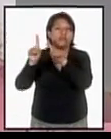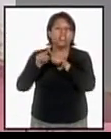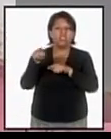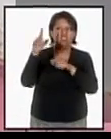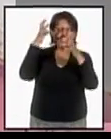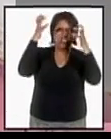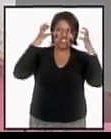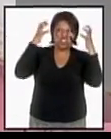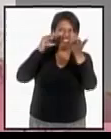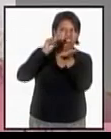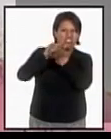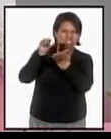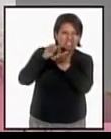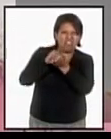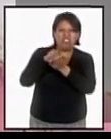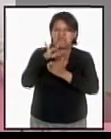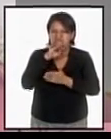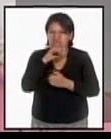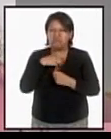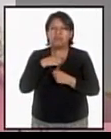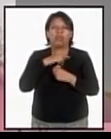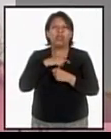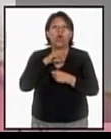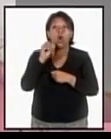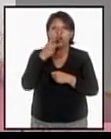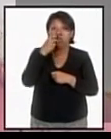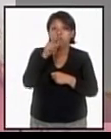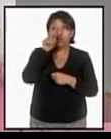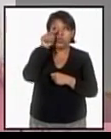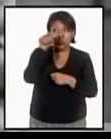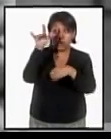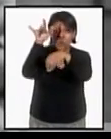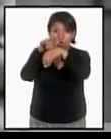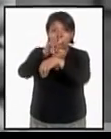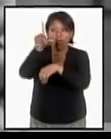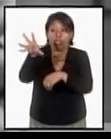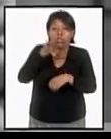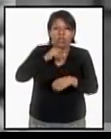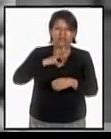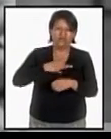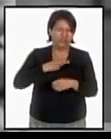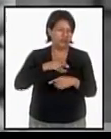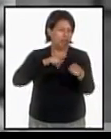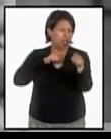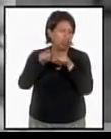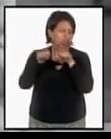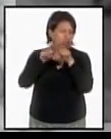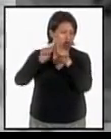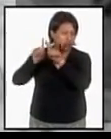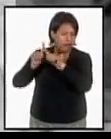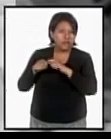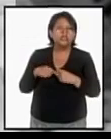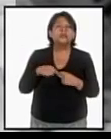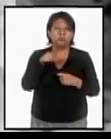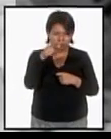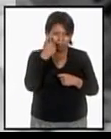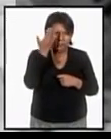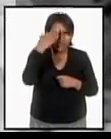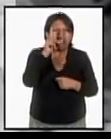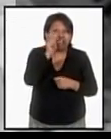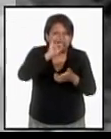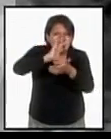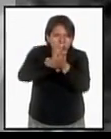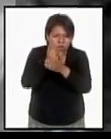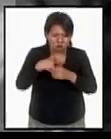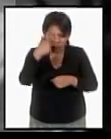o le dicen, no la toques porque te va a infectar. ¿Quieres saber lo que es ser discriminado por su apariencia y